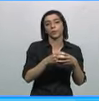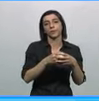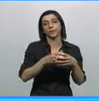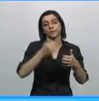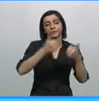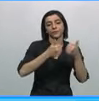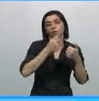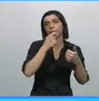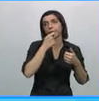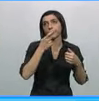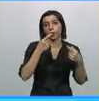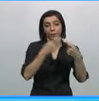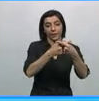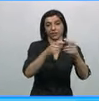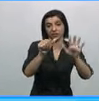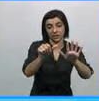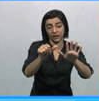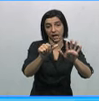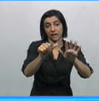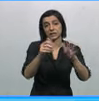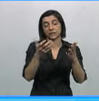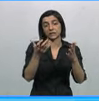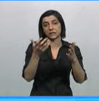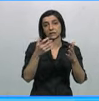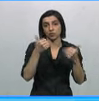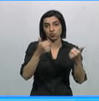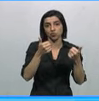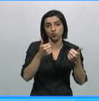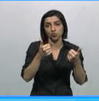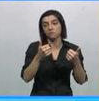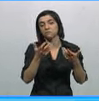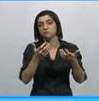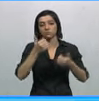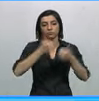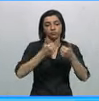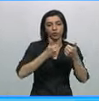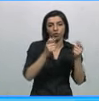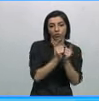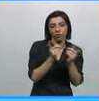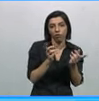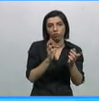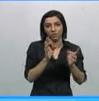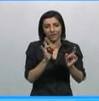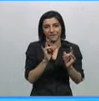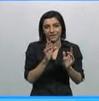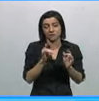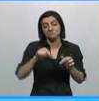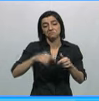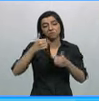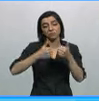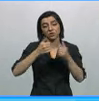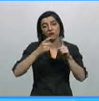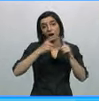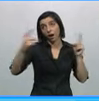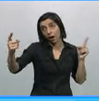buenos resultados, después es difícil en torneos cortos alcanzarlos. Acá en los torneos largos yo creo que a la larga, para mí,